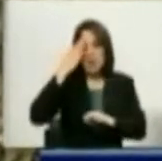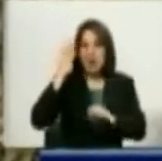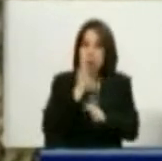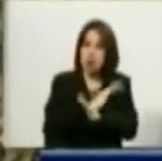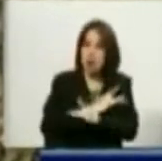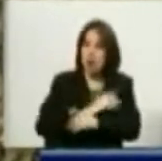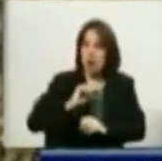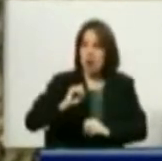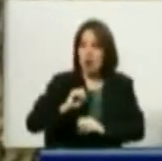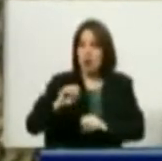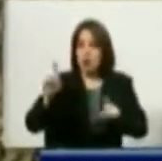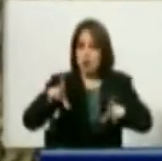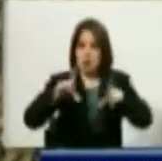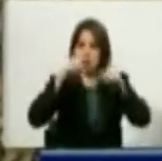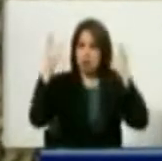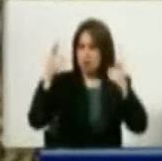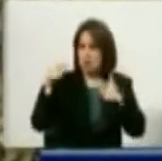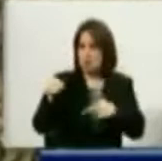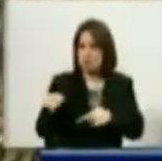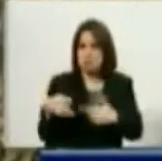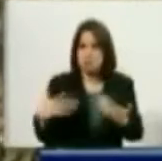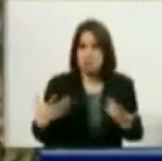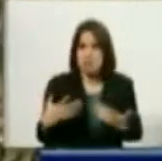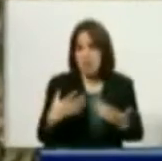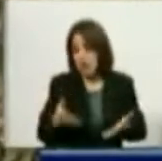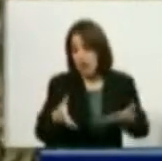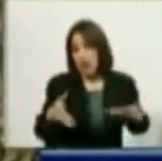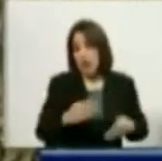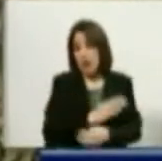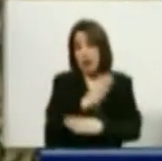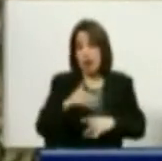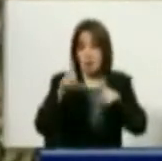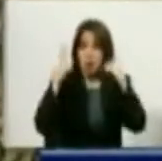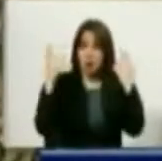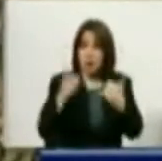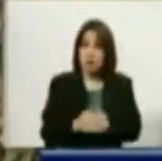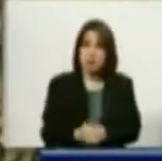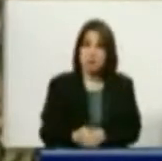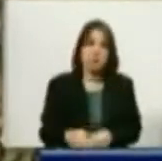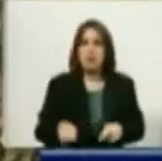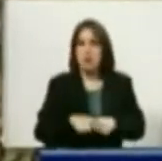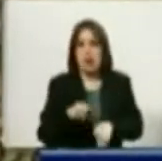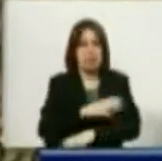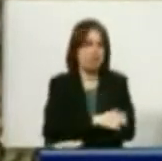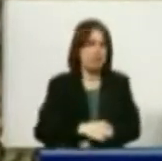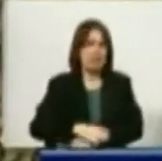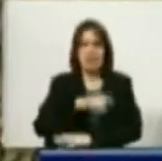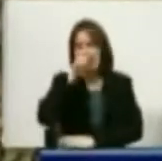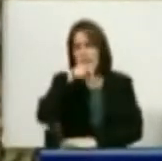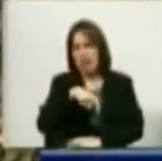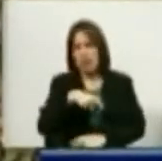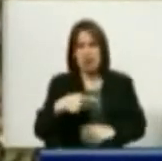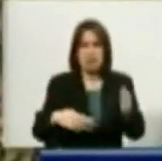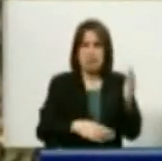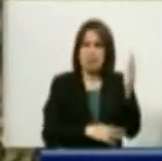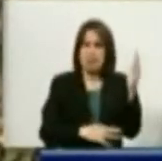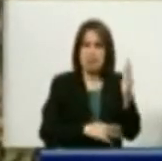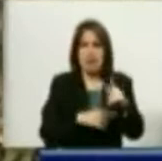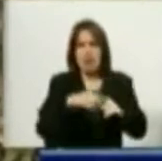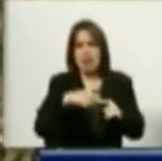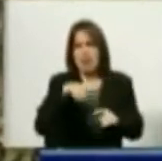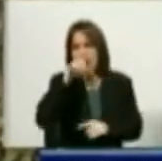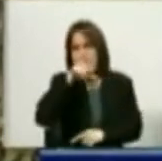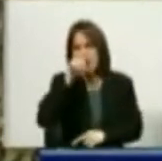ustedes dirán que yo la tengo agarrar con el caraque con Magallanes pero también con Los tigres con las águilas con bravo con Cardenales con